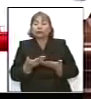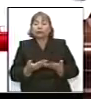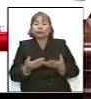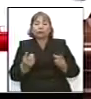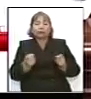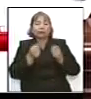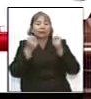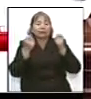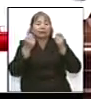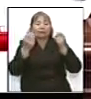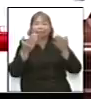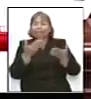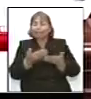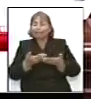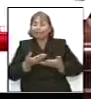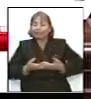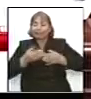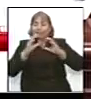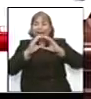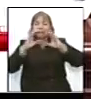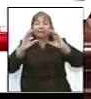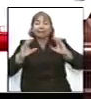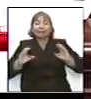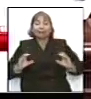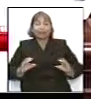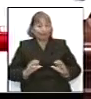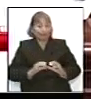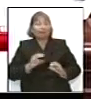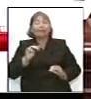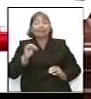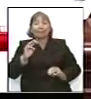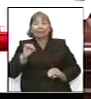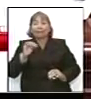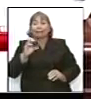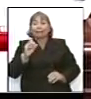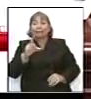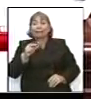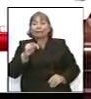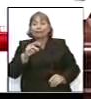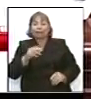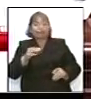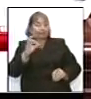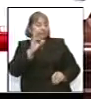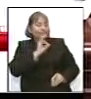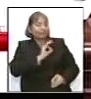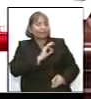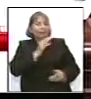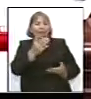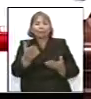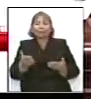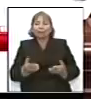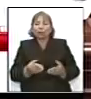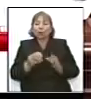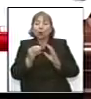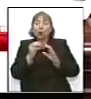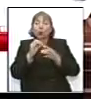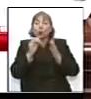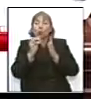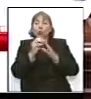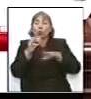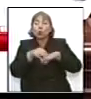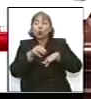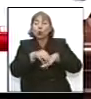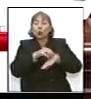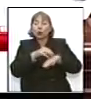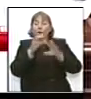logro obtenido mediante la certificación de marca colectiva Morino, para distinguir al nuevo destilado de uva que nos